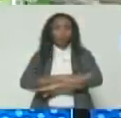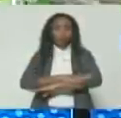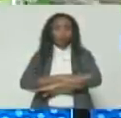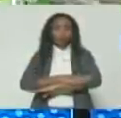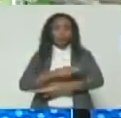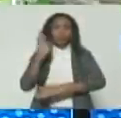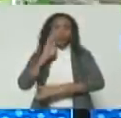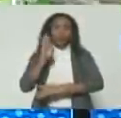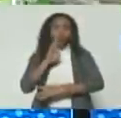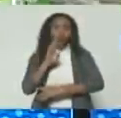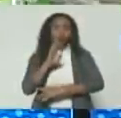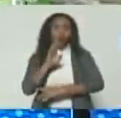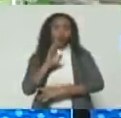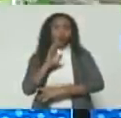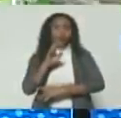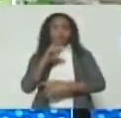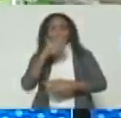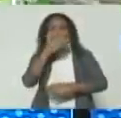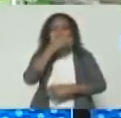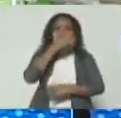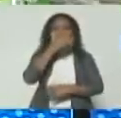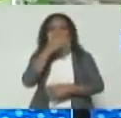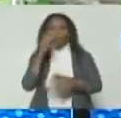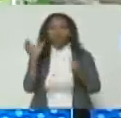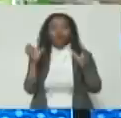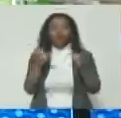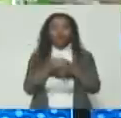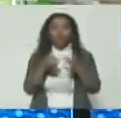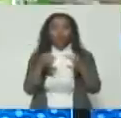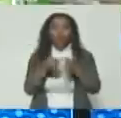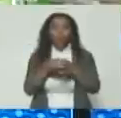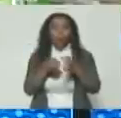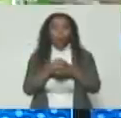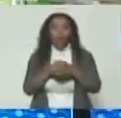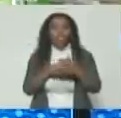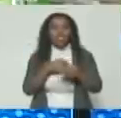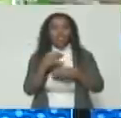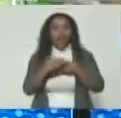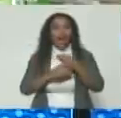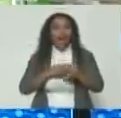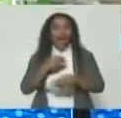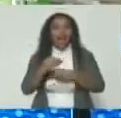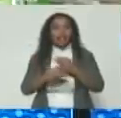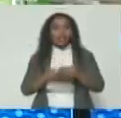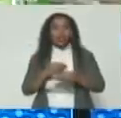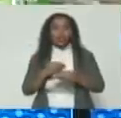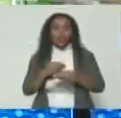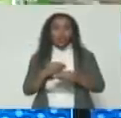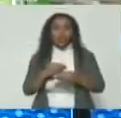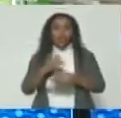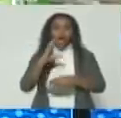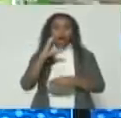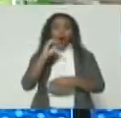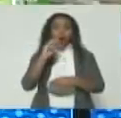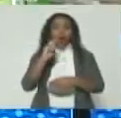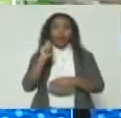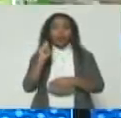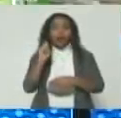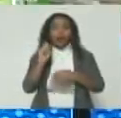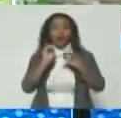delincuenciales, criminales y terroristas del grupo que fue defenestrado de la Cota